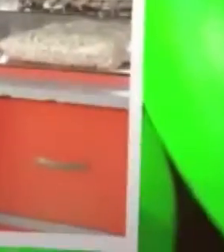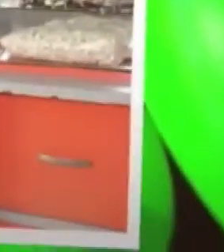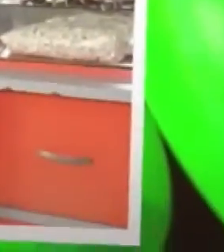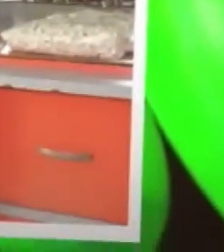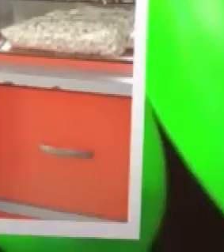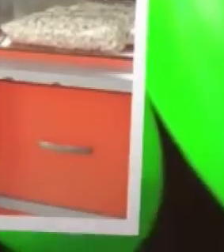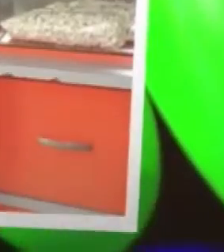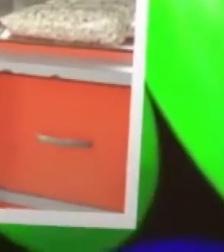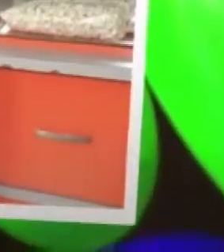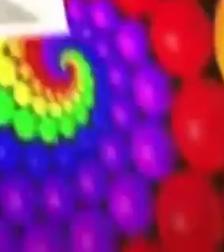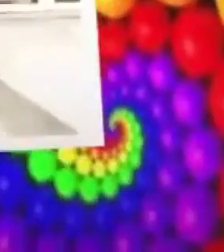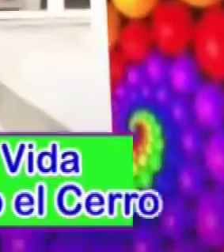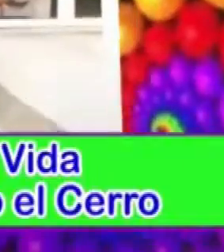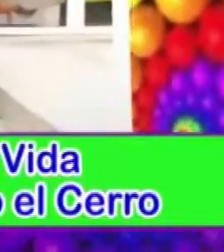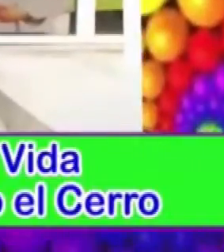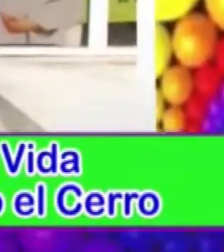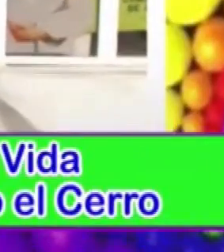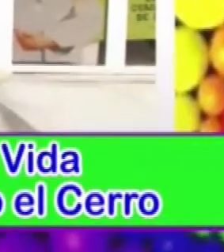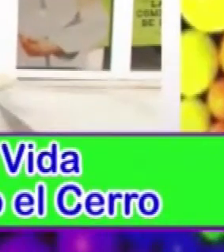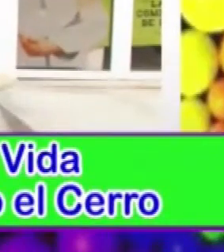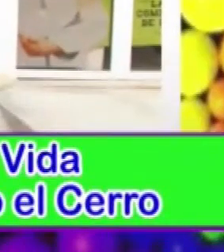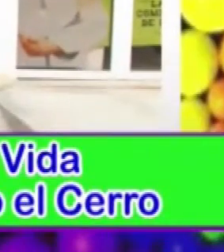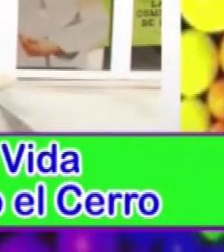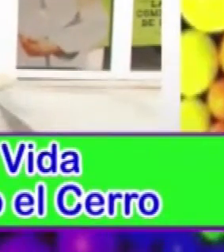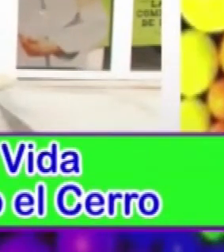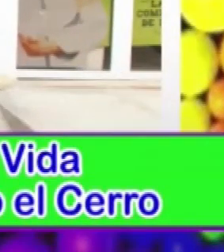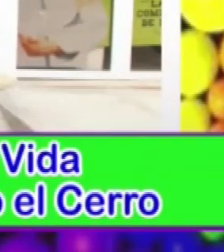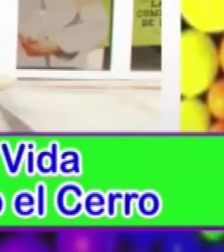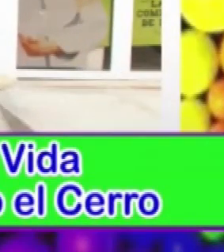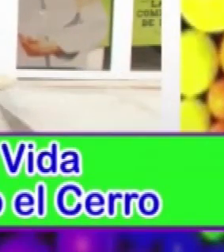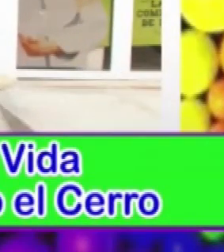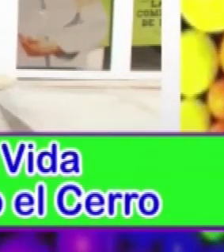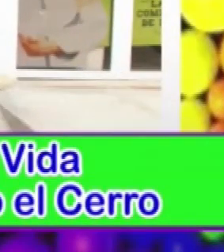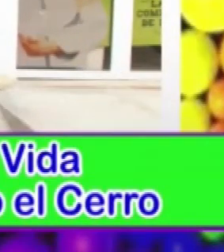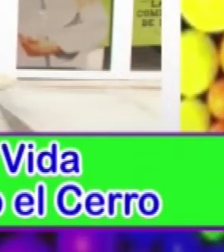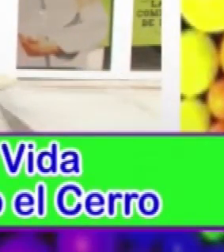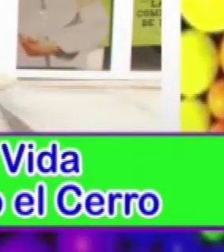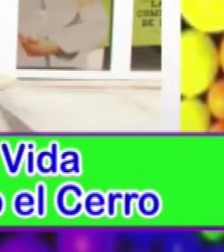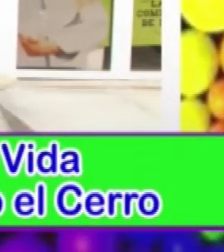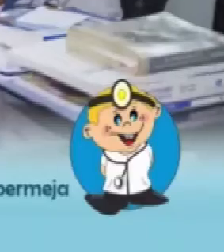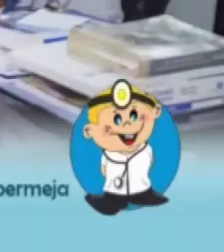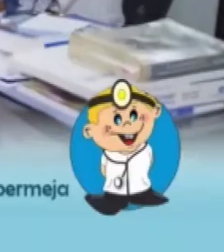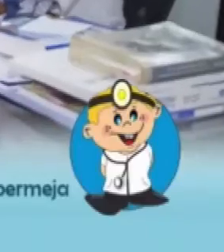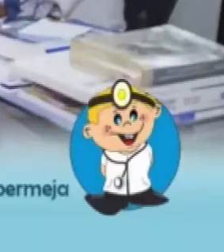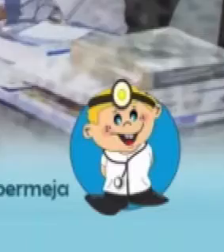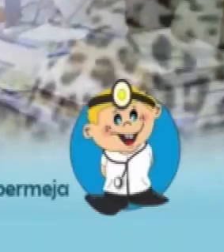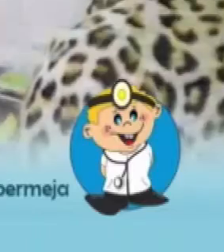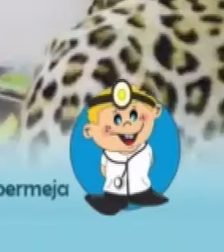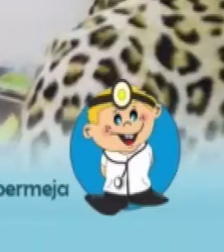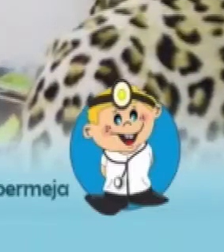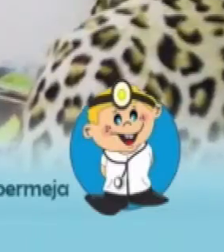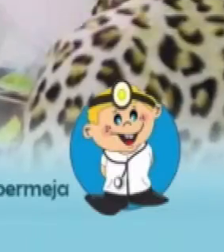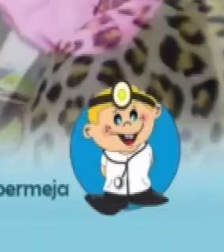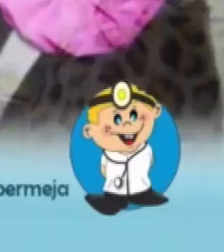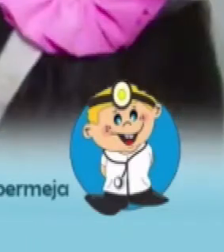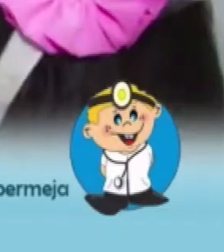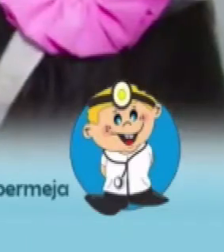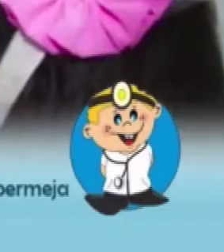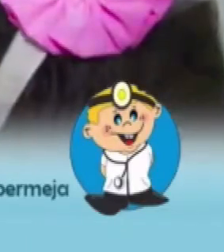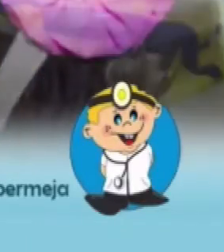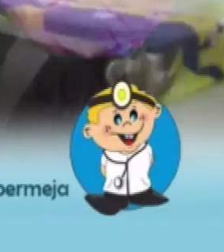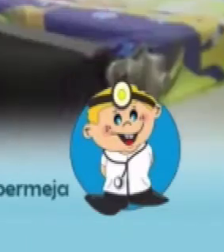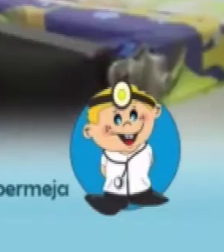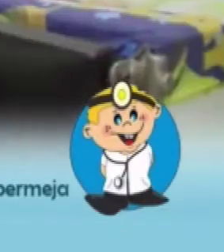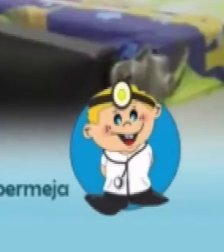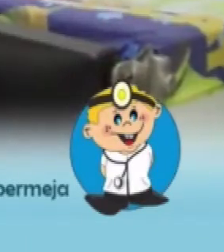4926, Parque de la Vida, y en la sucursal de la calle 29B, número 4008, Barrio El Cerro. Te esperamos. Para una madre, lo más importante